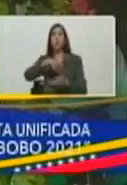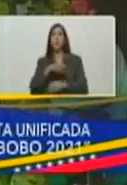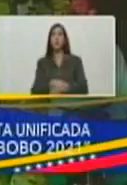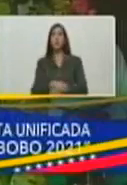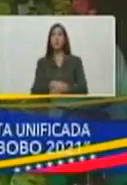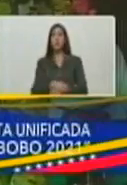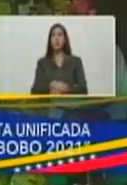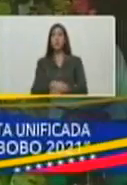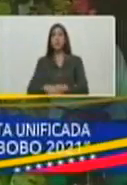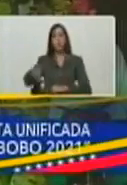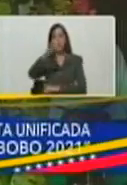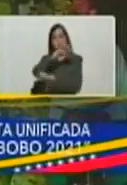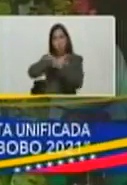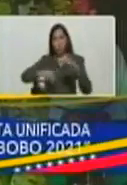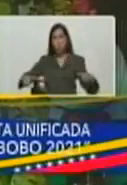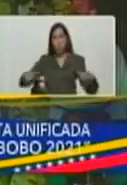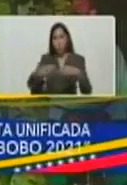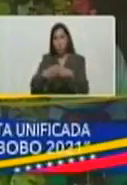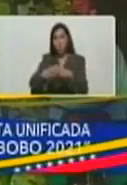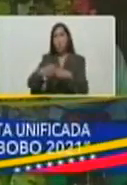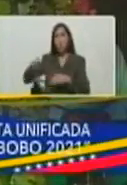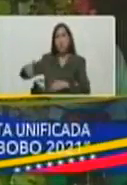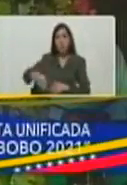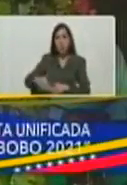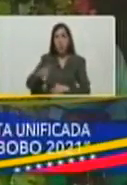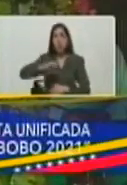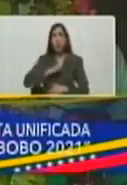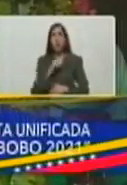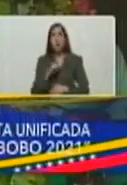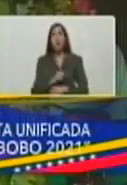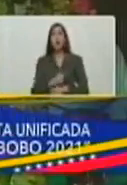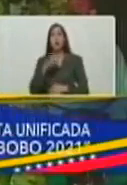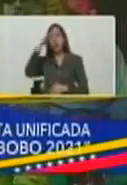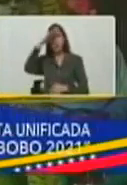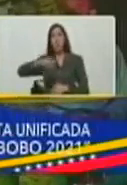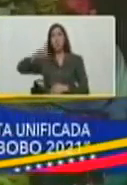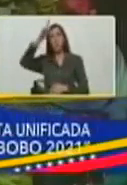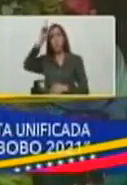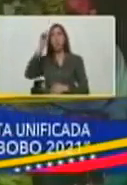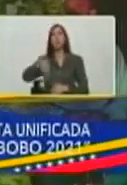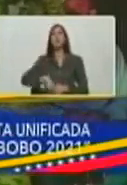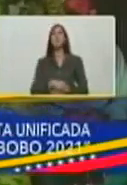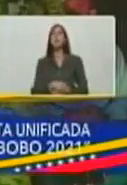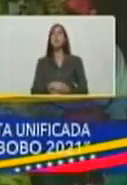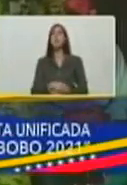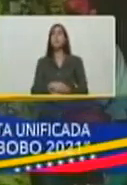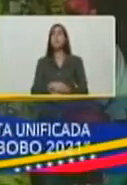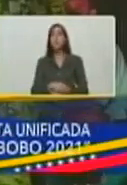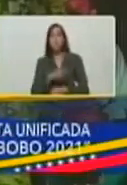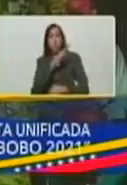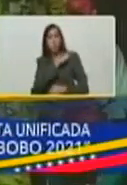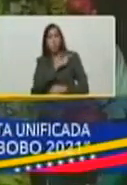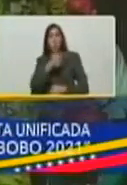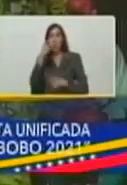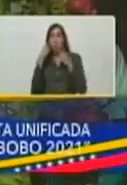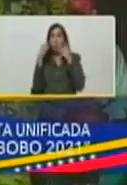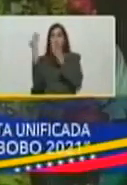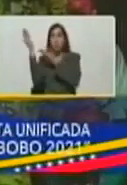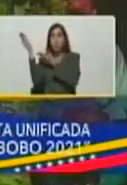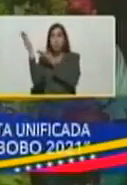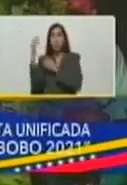de combatientes, los cuerpos de pescadores, milicia bolivariana. Nos acompaña el comandante de la Red Oriental,